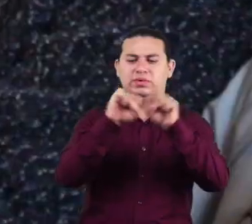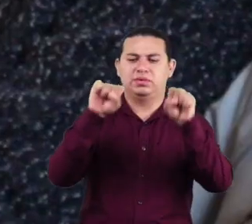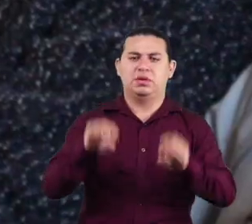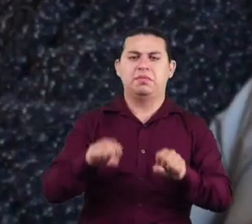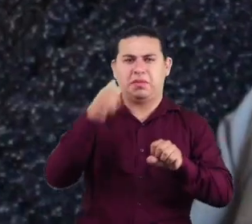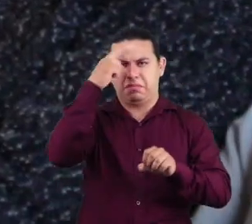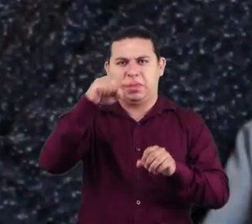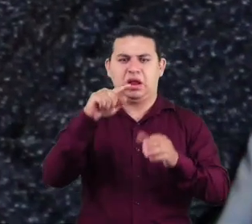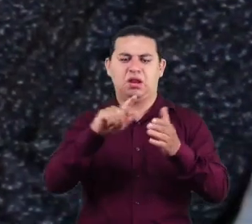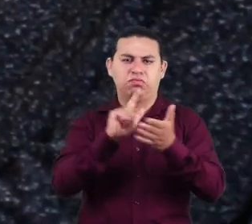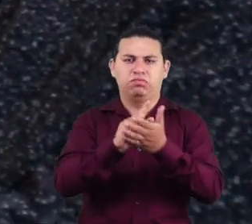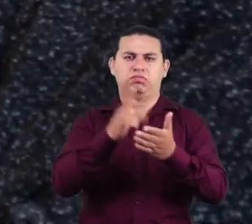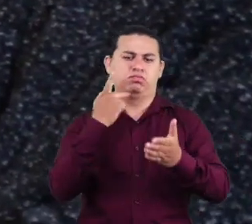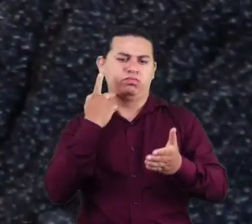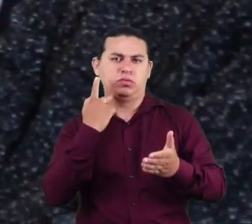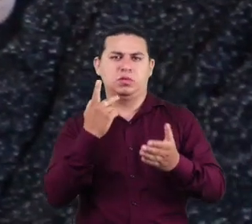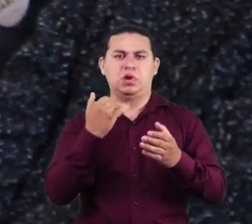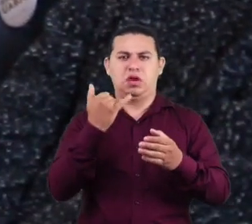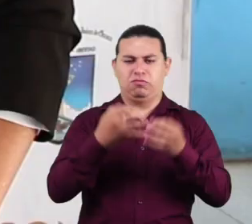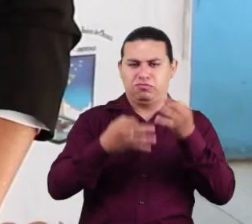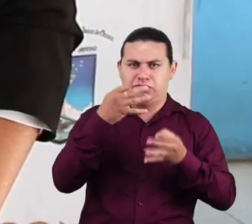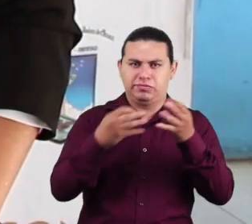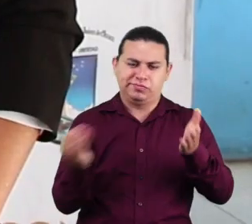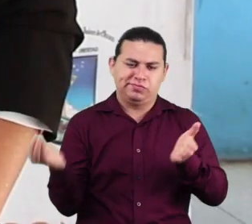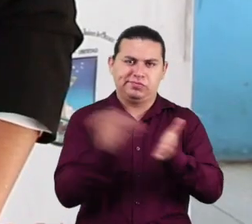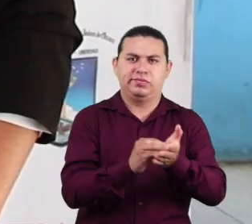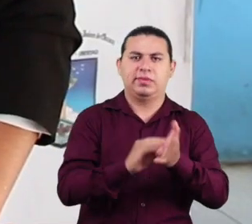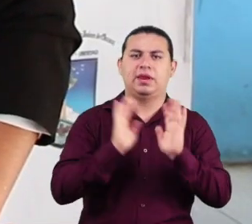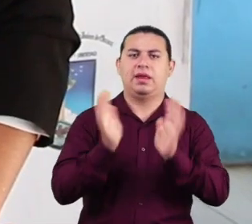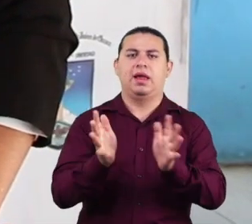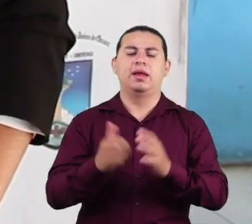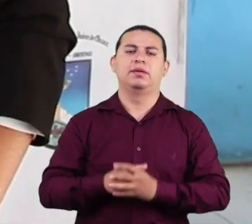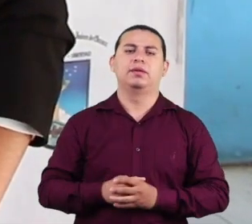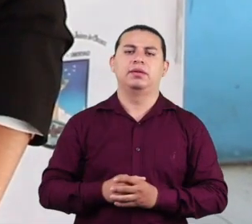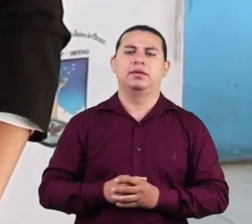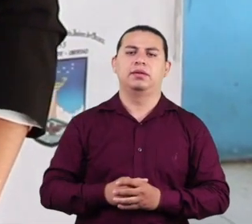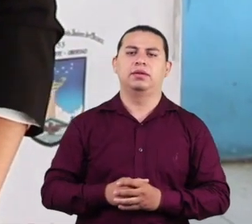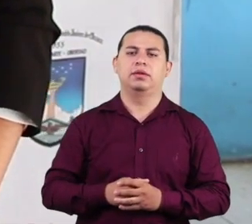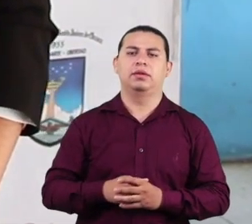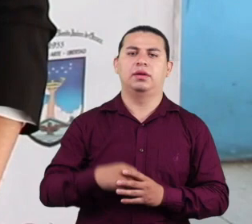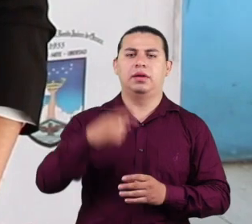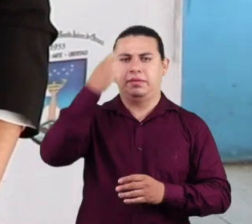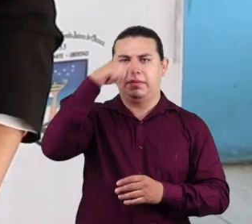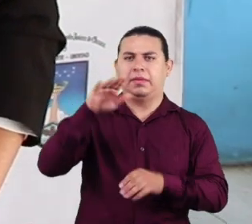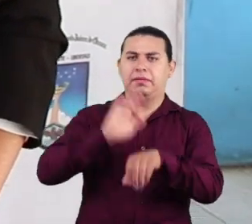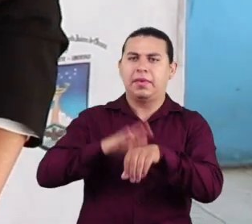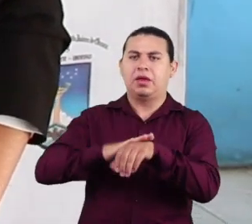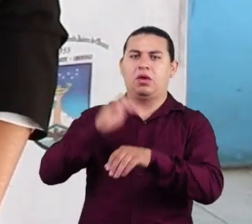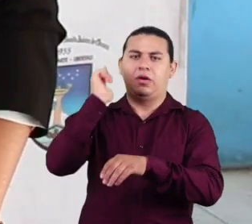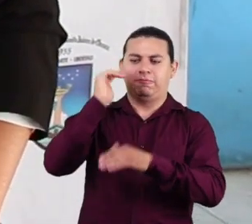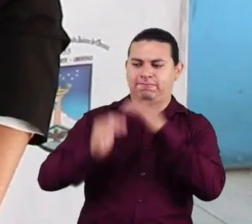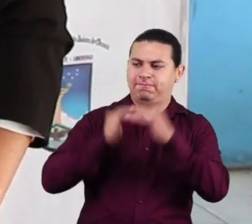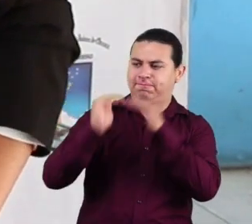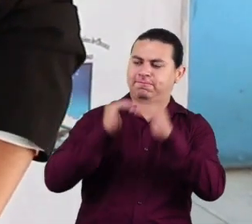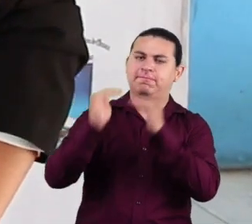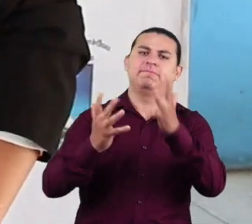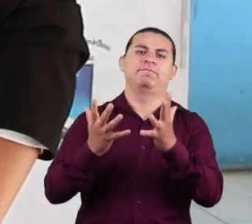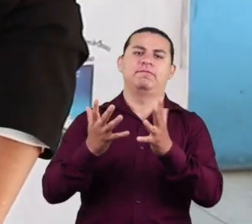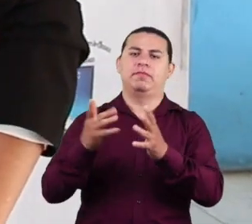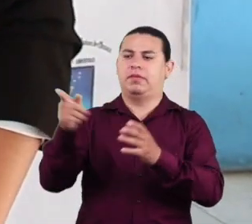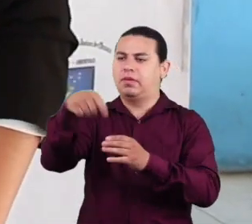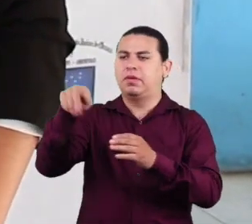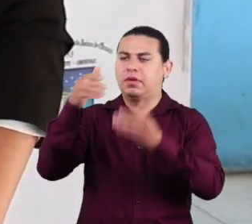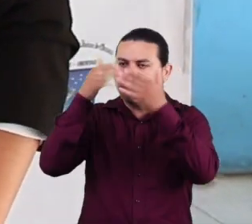van implementando en el área jurídica y se me hace muy grato que estén invitando a grandes personalidades como es